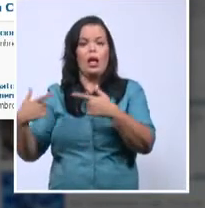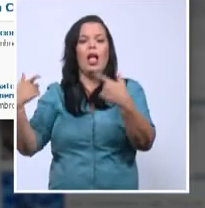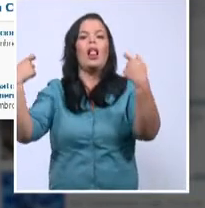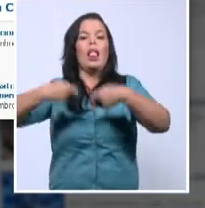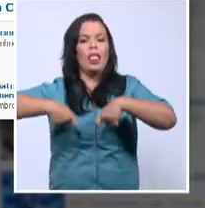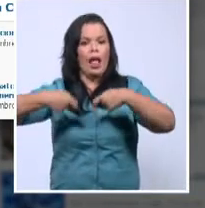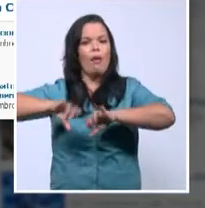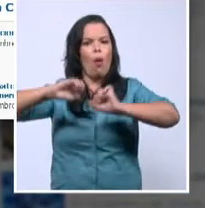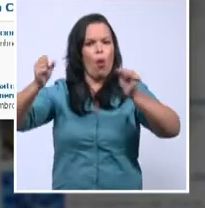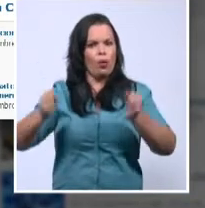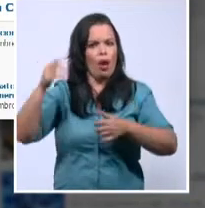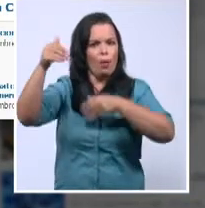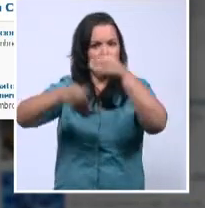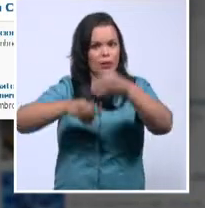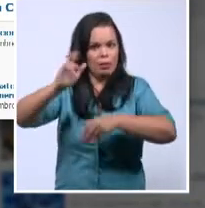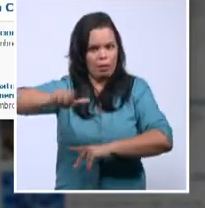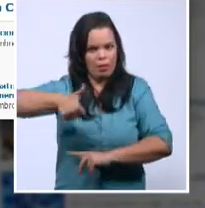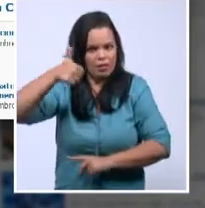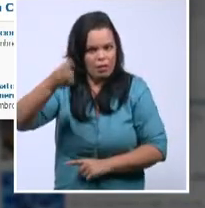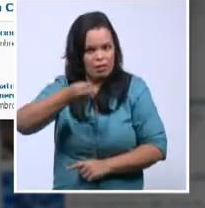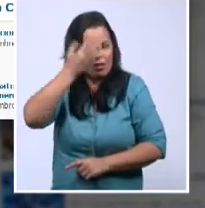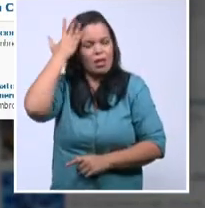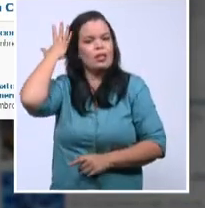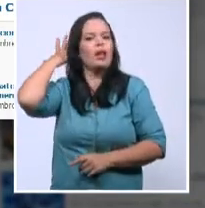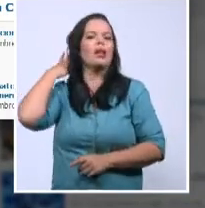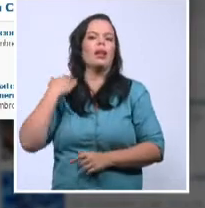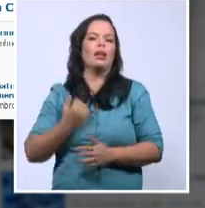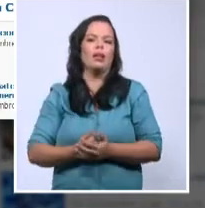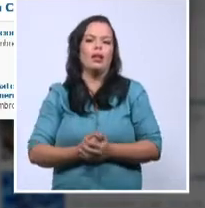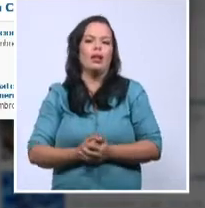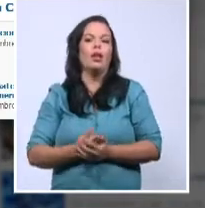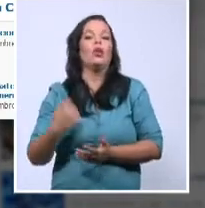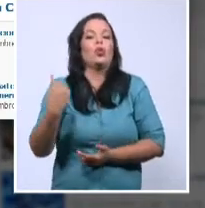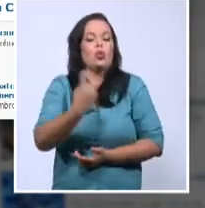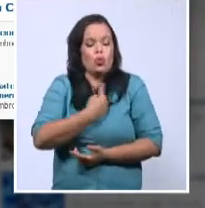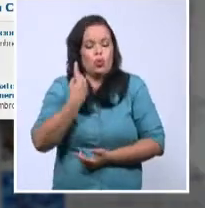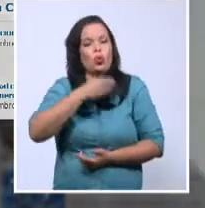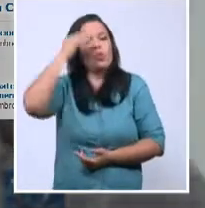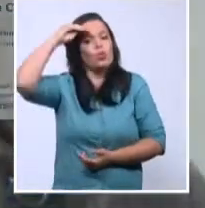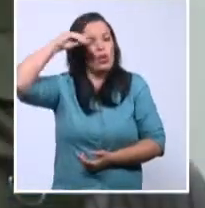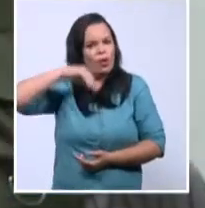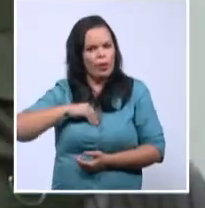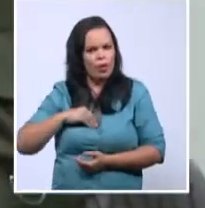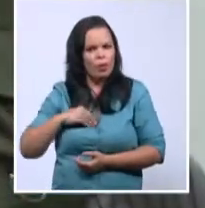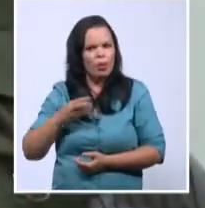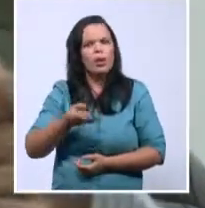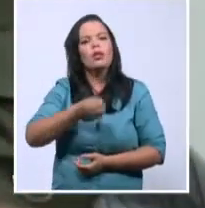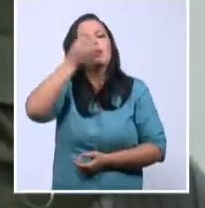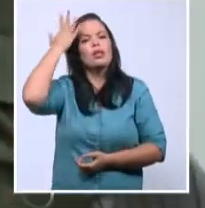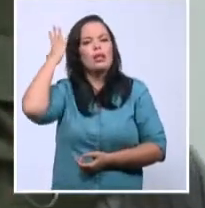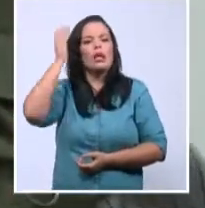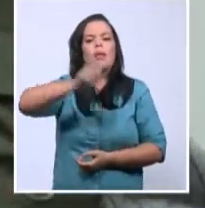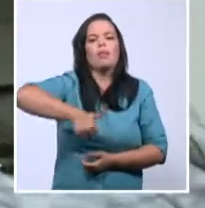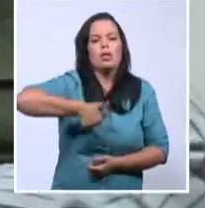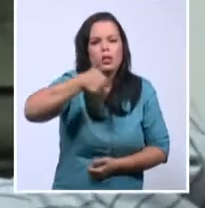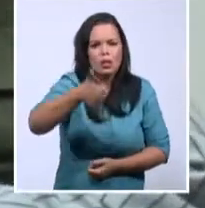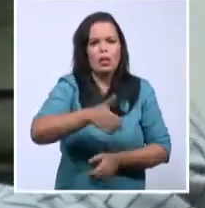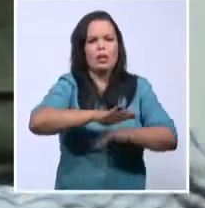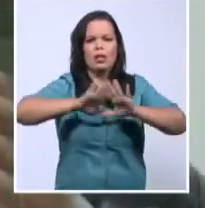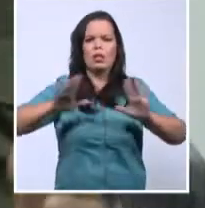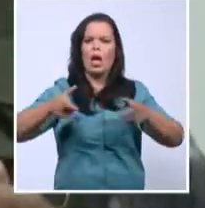en esta reunión. Nosotros, que sabemos perfectamente que el compañero presidente acaba de reunirse con intelectuales cubanos, con artistas cubanos, y